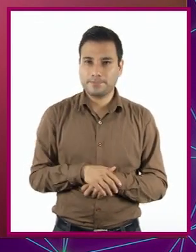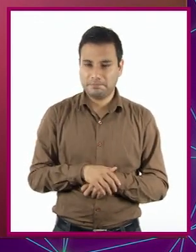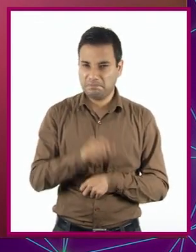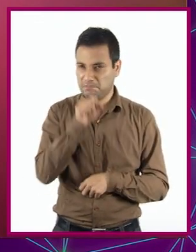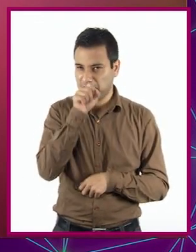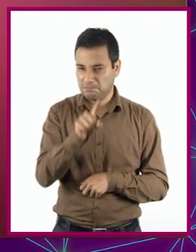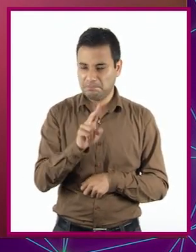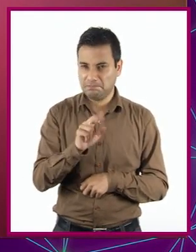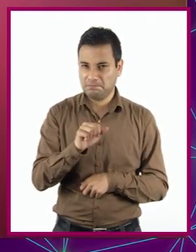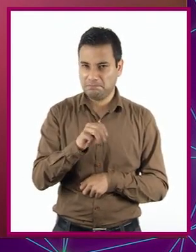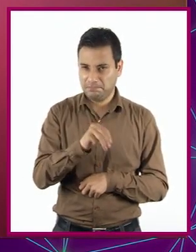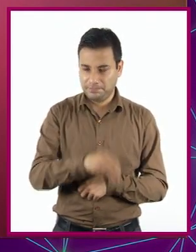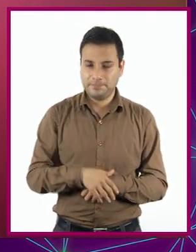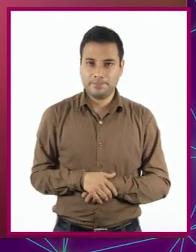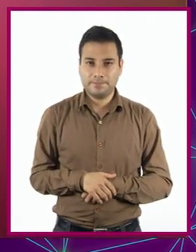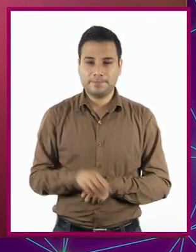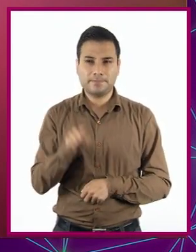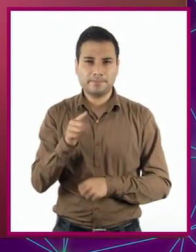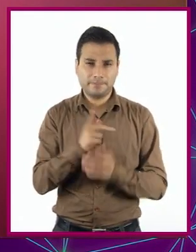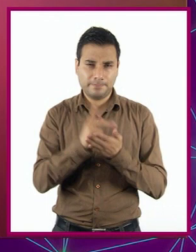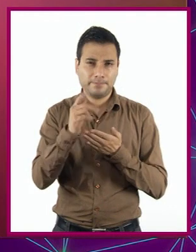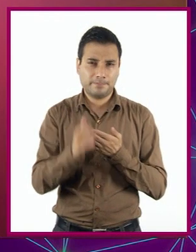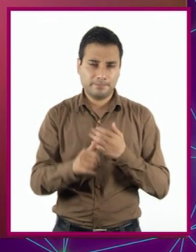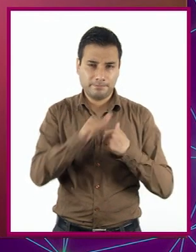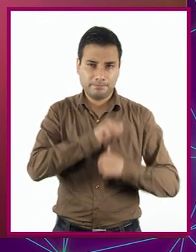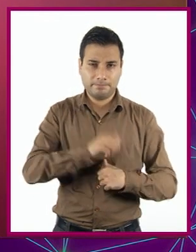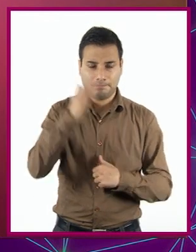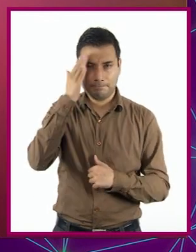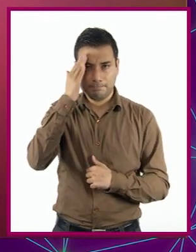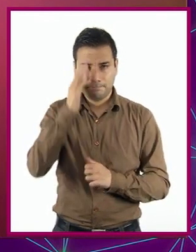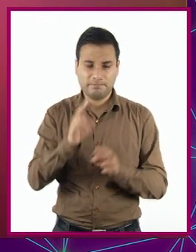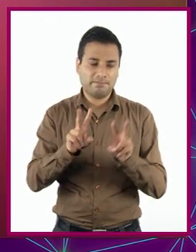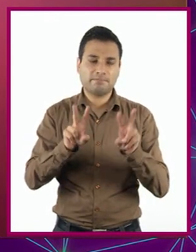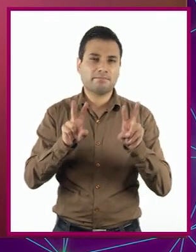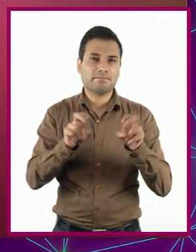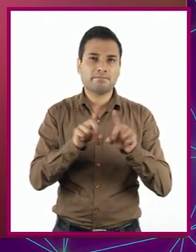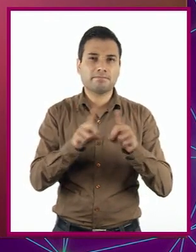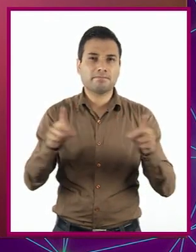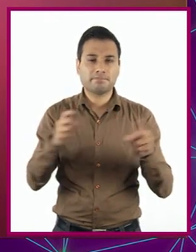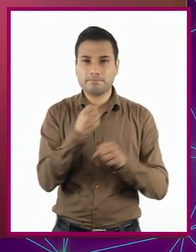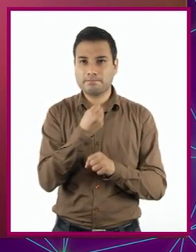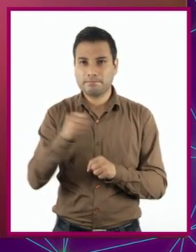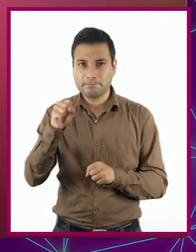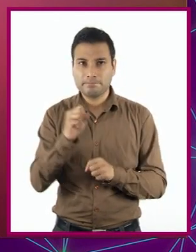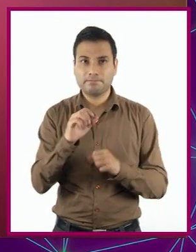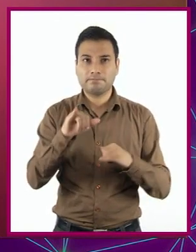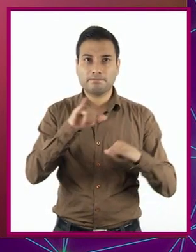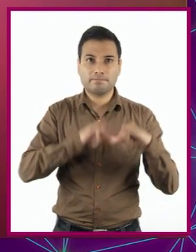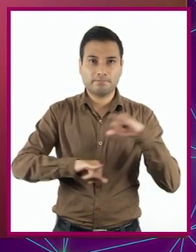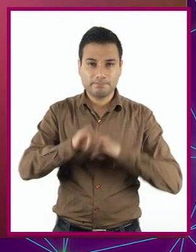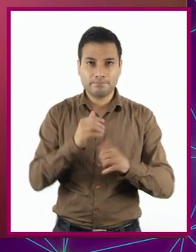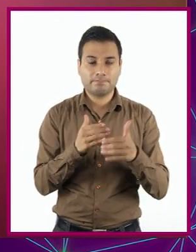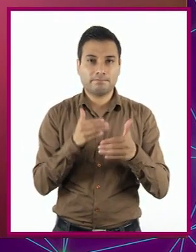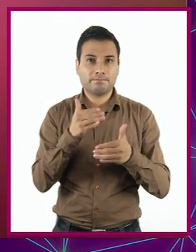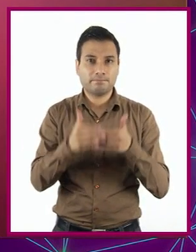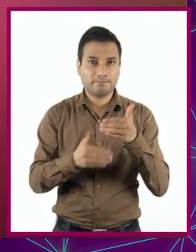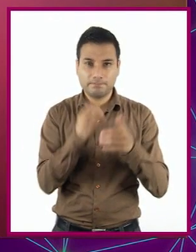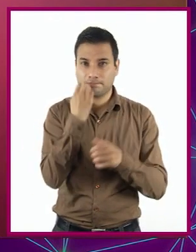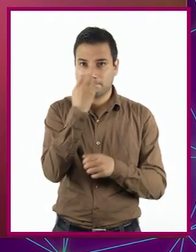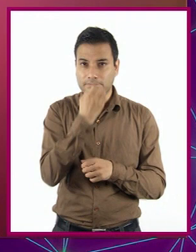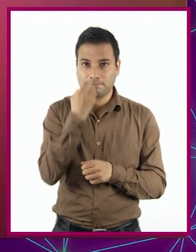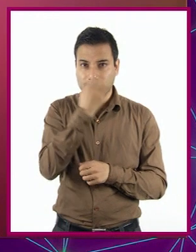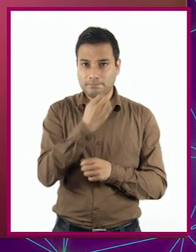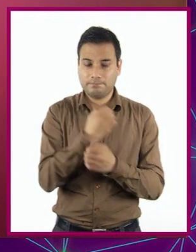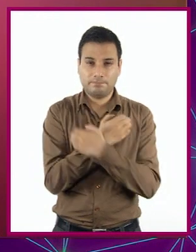misma universidad. Ha dirigido proyectos relacionados con el desarrollo de habilidades de la ciencia, trayectorias escolares y